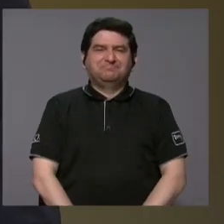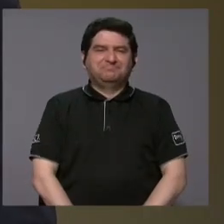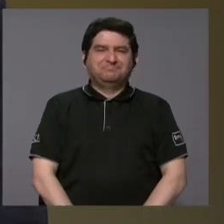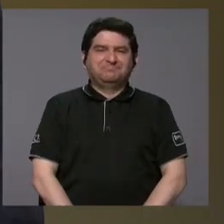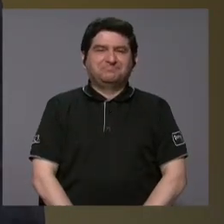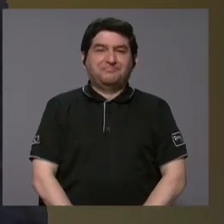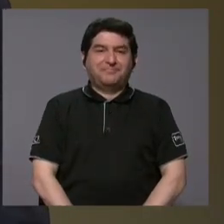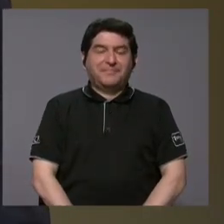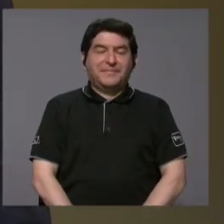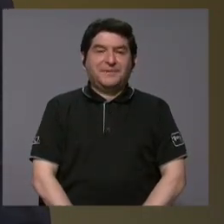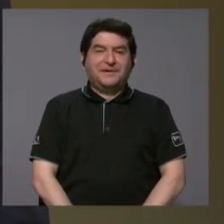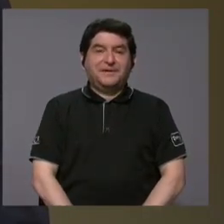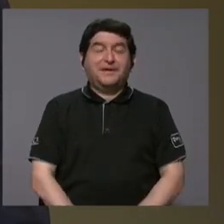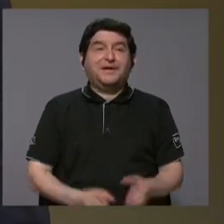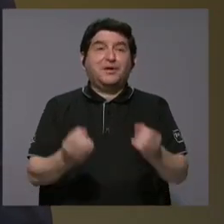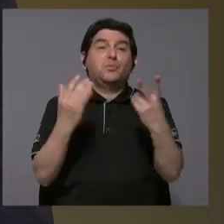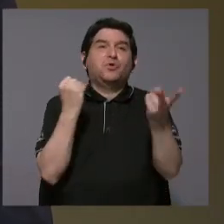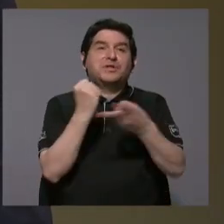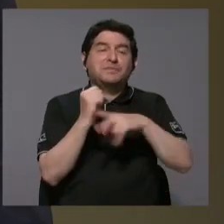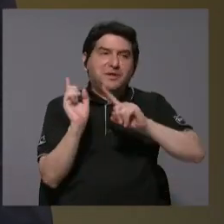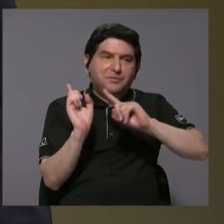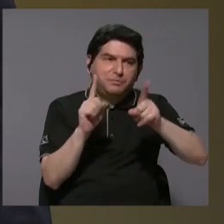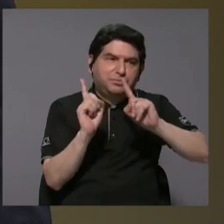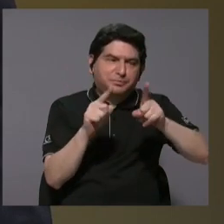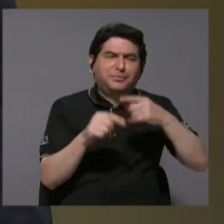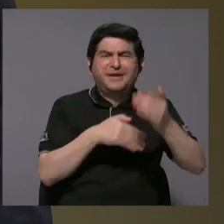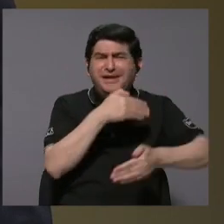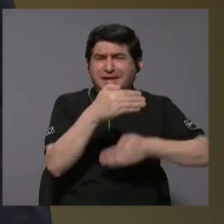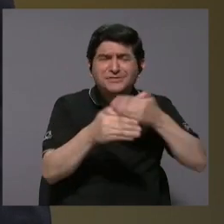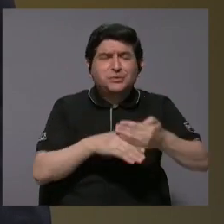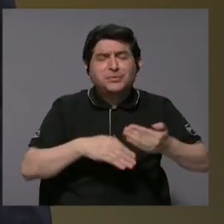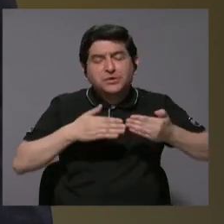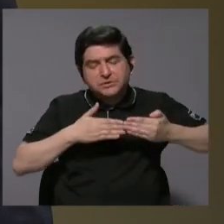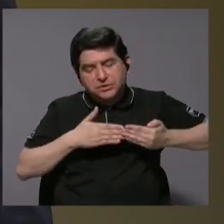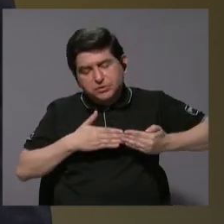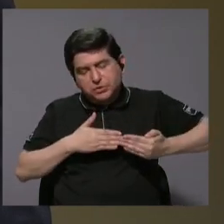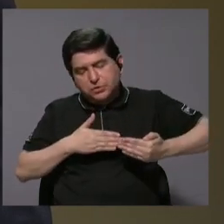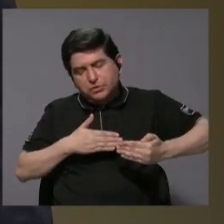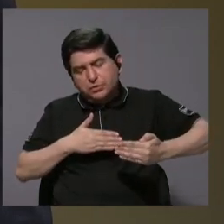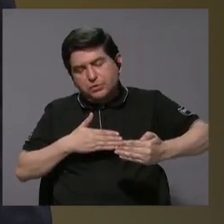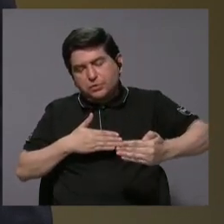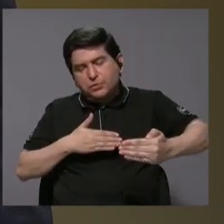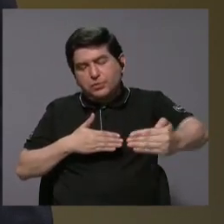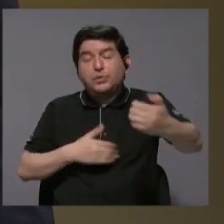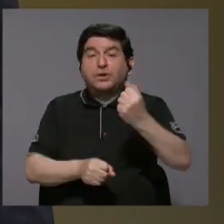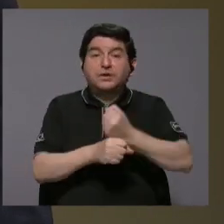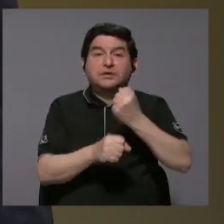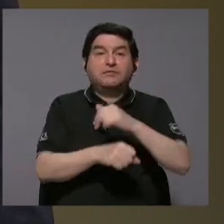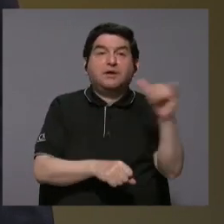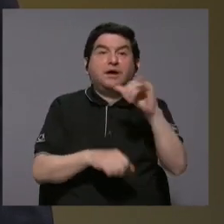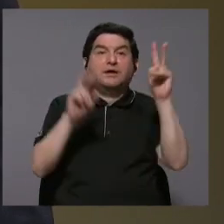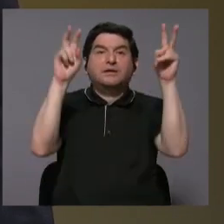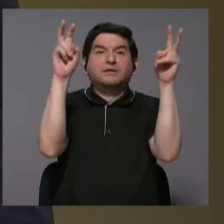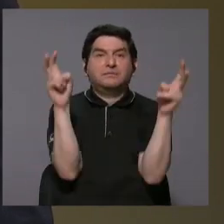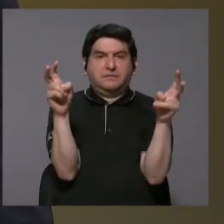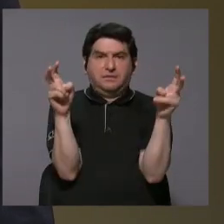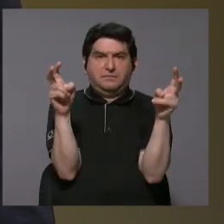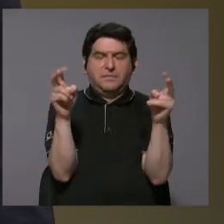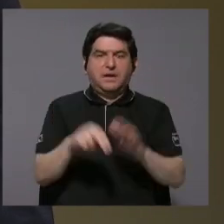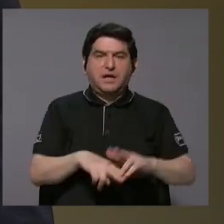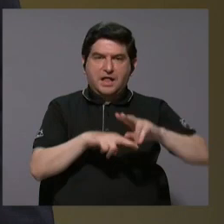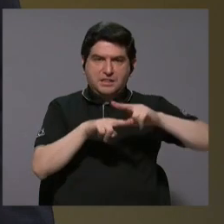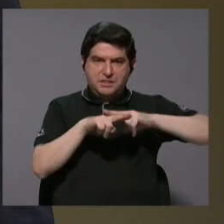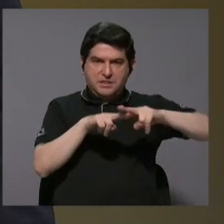Y estaremos muchas veces más, ¿verdad? Porque esto es un proceso largo, y también estamos trabajando el tema de cómo el